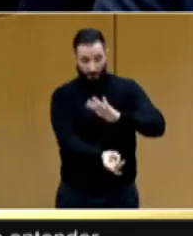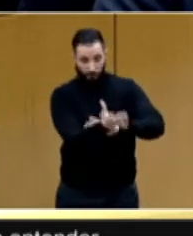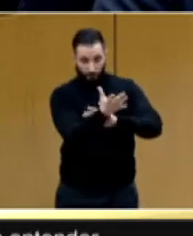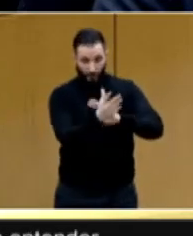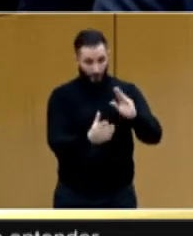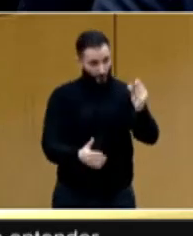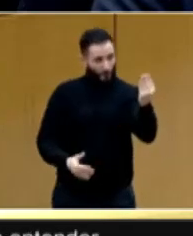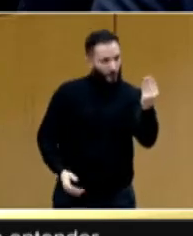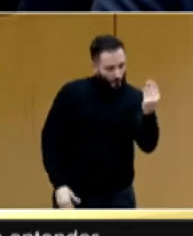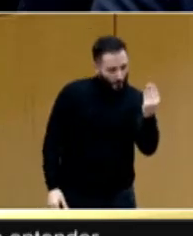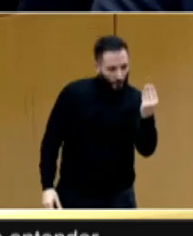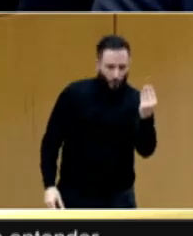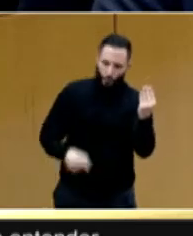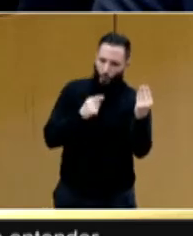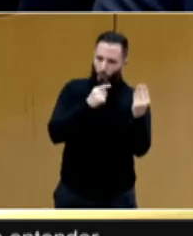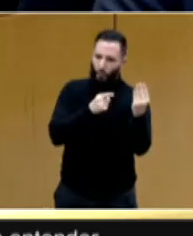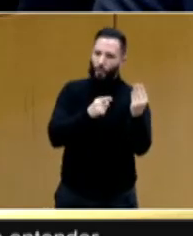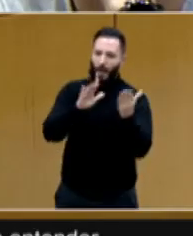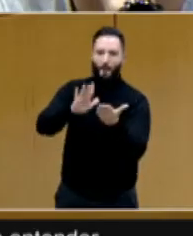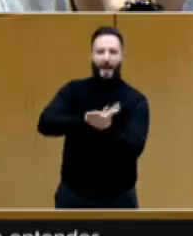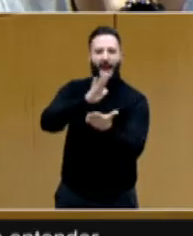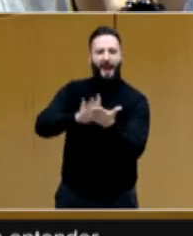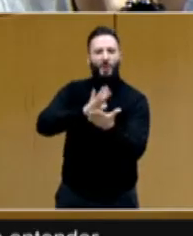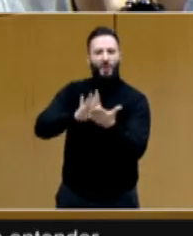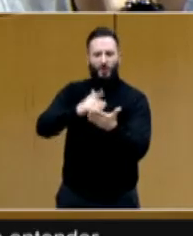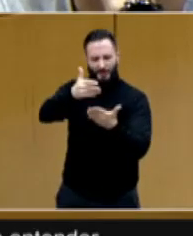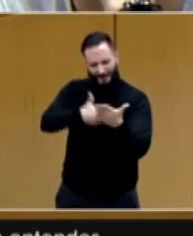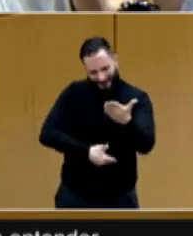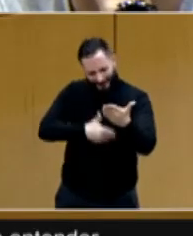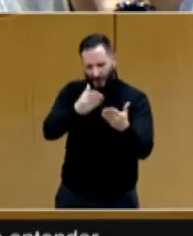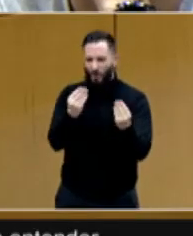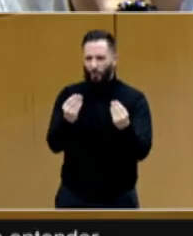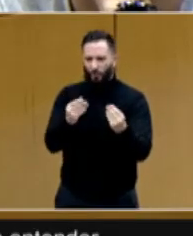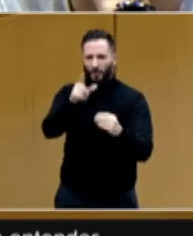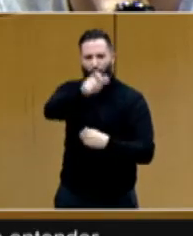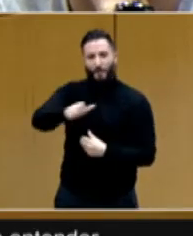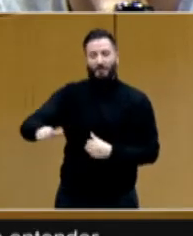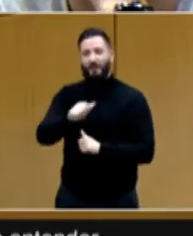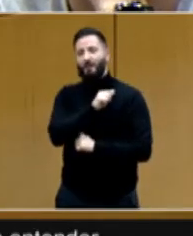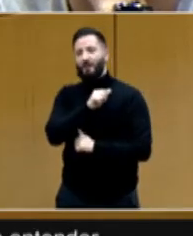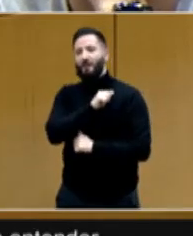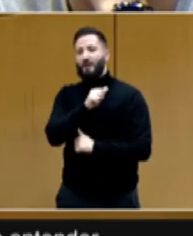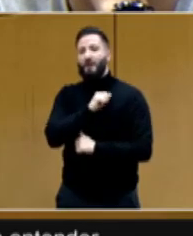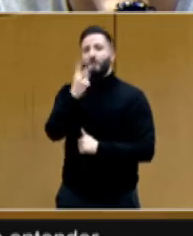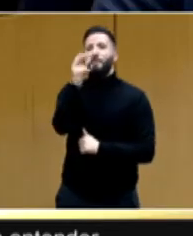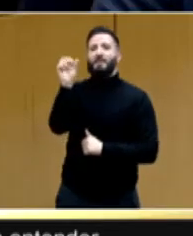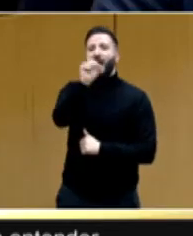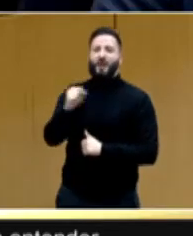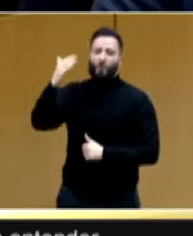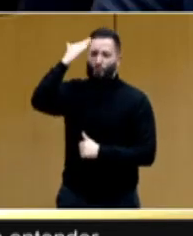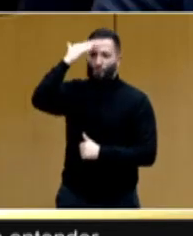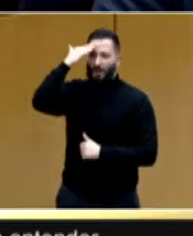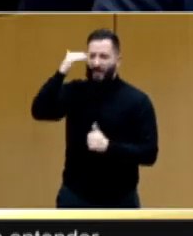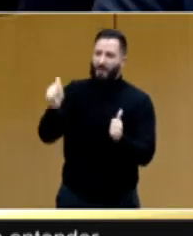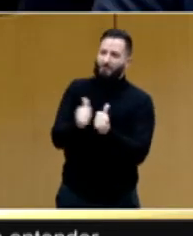muchísimos periódicos no entonces las tutelas desaparecían y gente que llevaba 20 años tutelada Privada de su